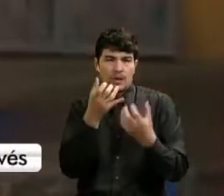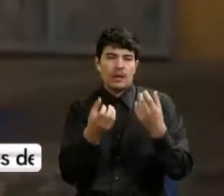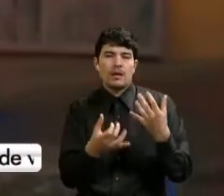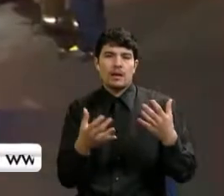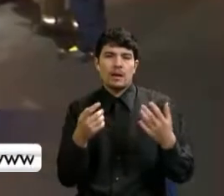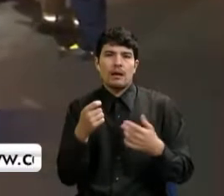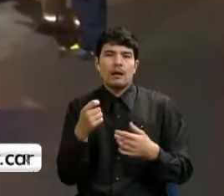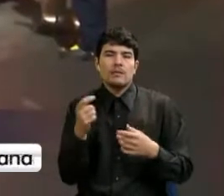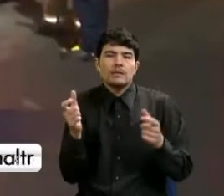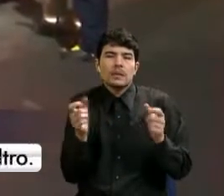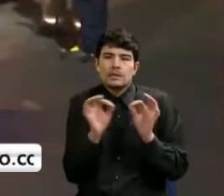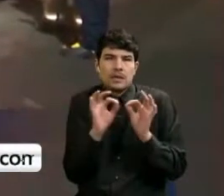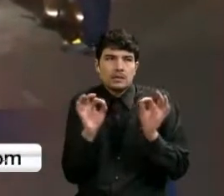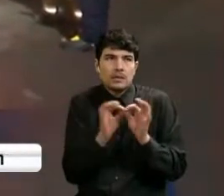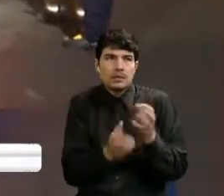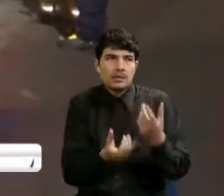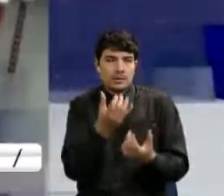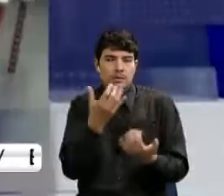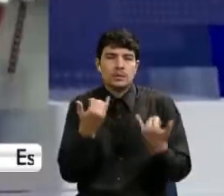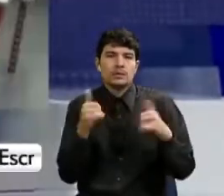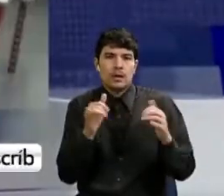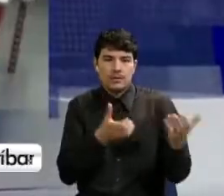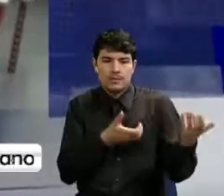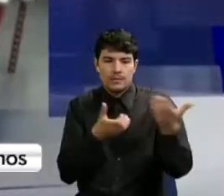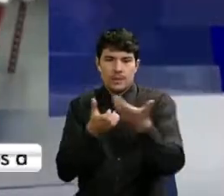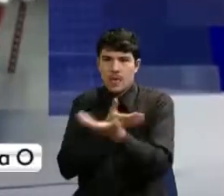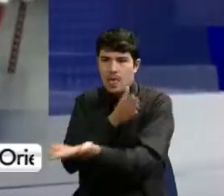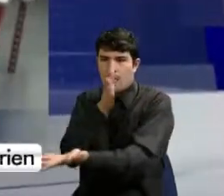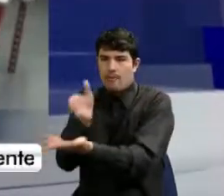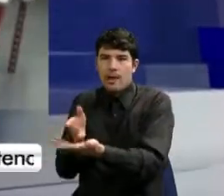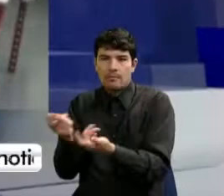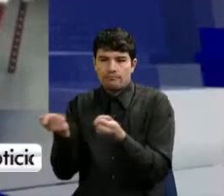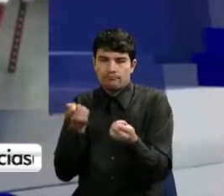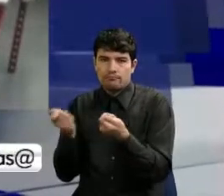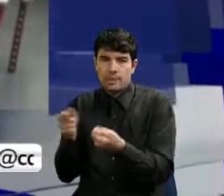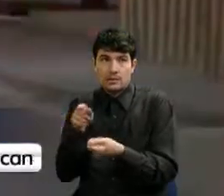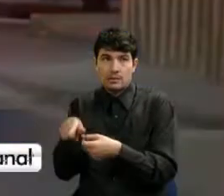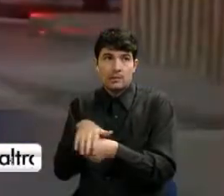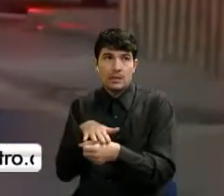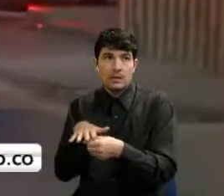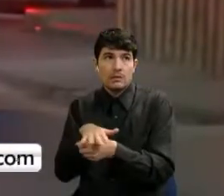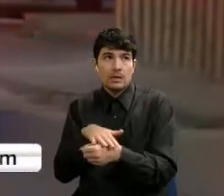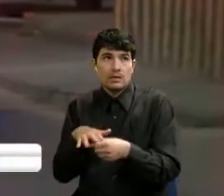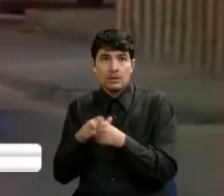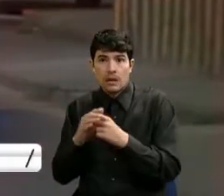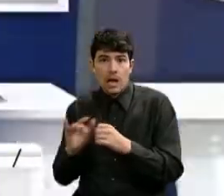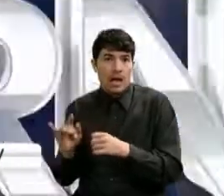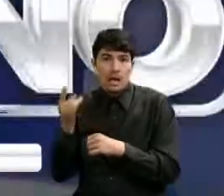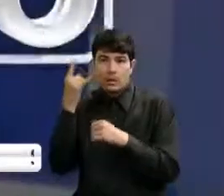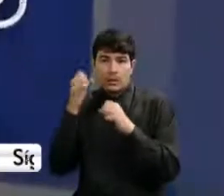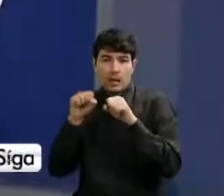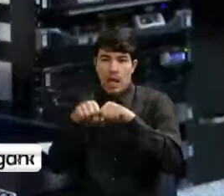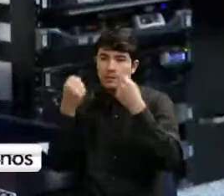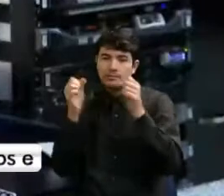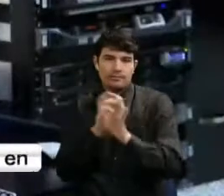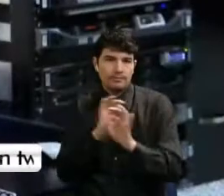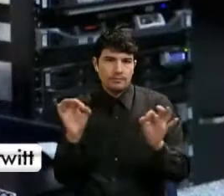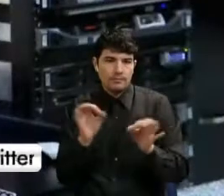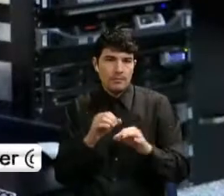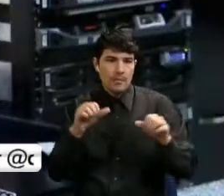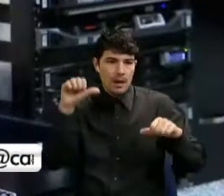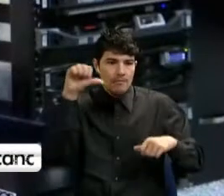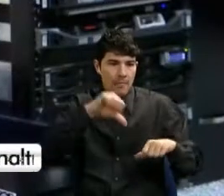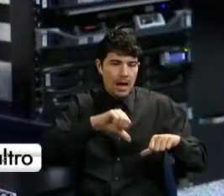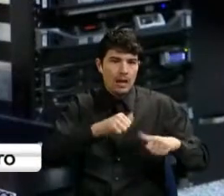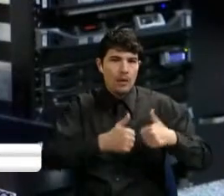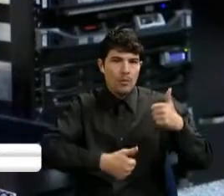manera rápida y oportuna por el Cuerpo de Bomberos de Bucaramanga sin que esta situación pasara a mayores. Lo malo, la falta